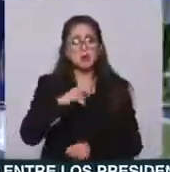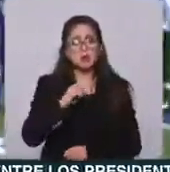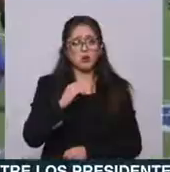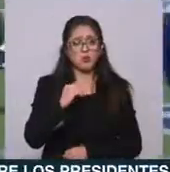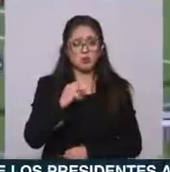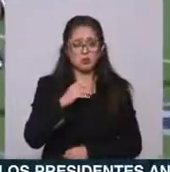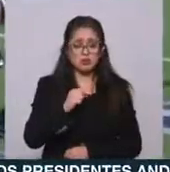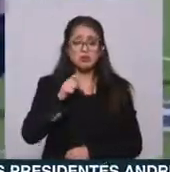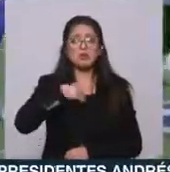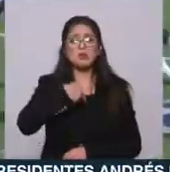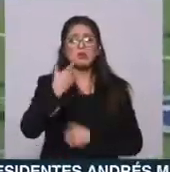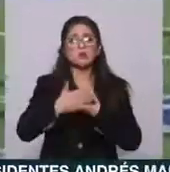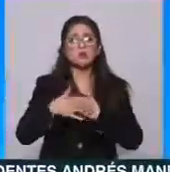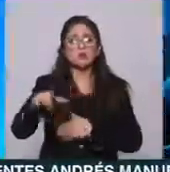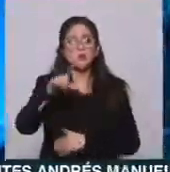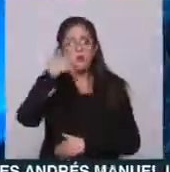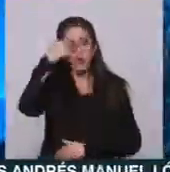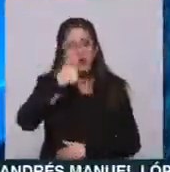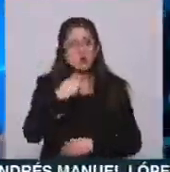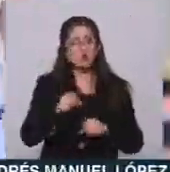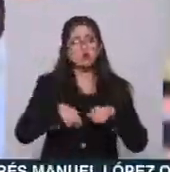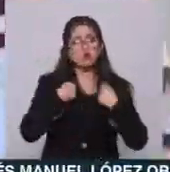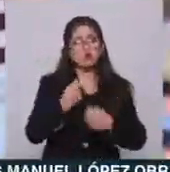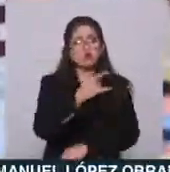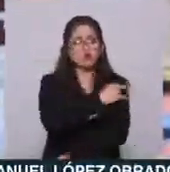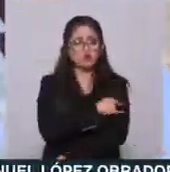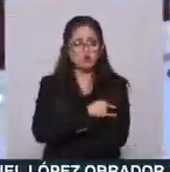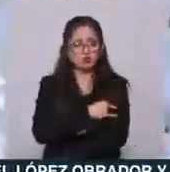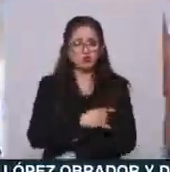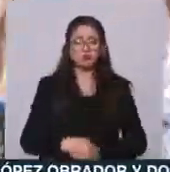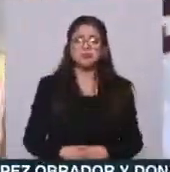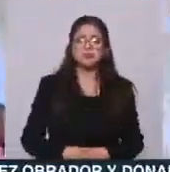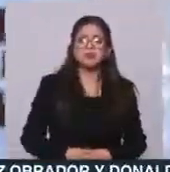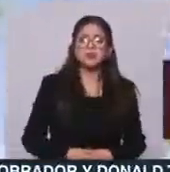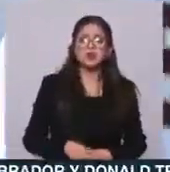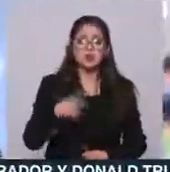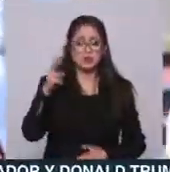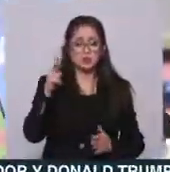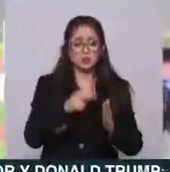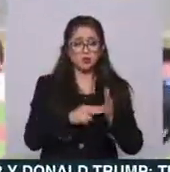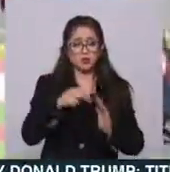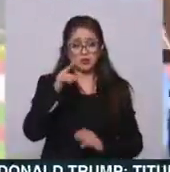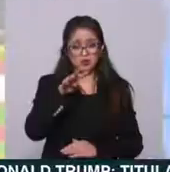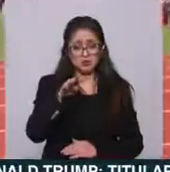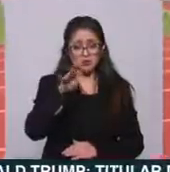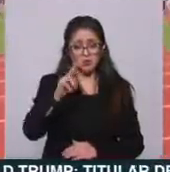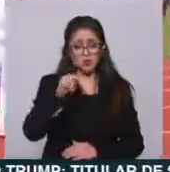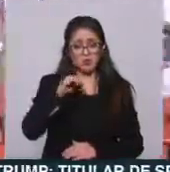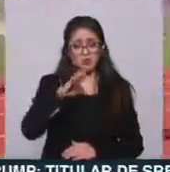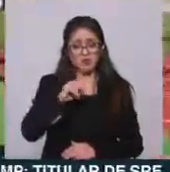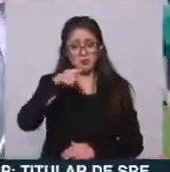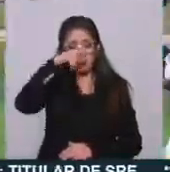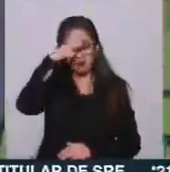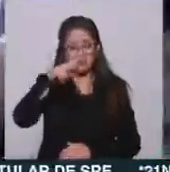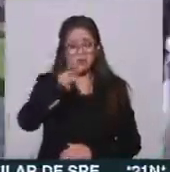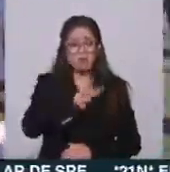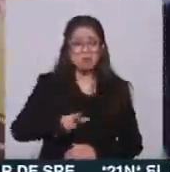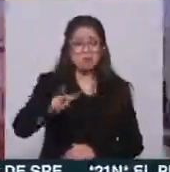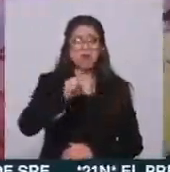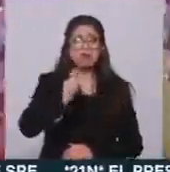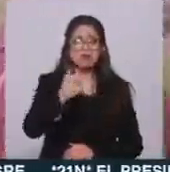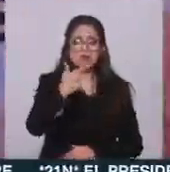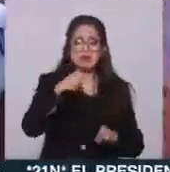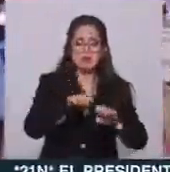será el titular el próximo lunes por la noche. La temporada 2019 de la UNEFA en México arranca este viernes, donde 7